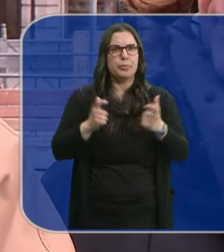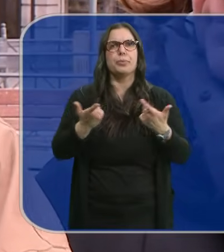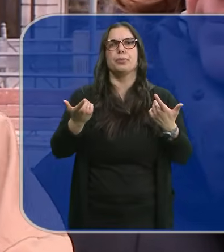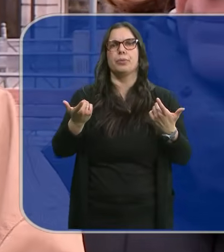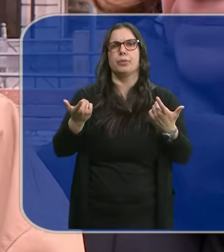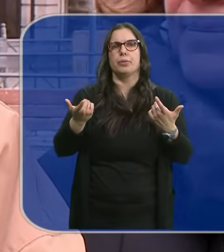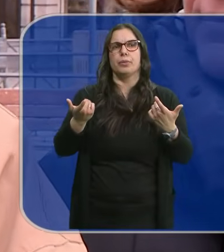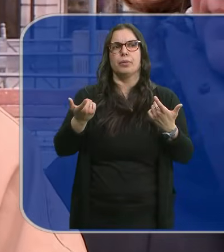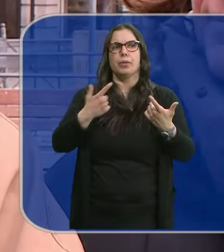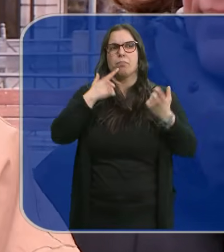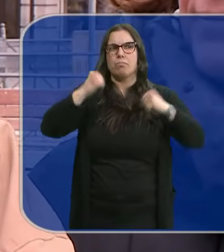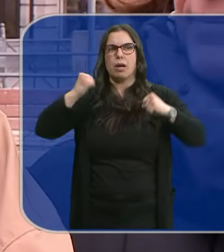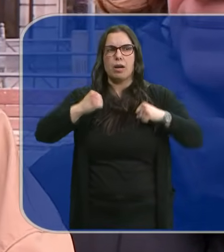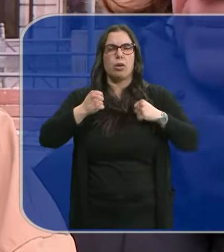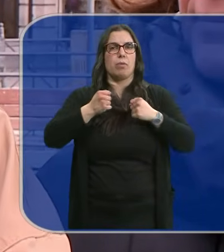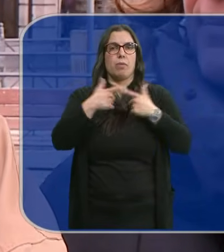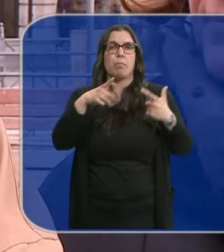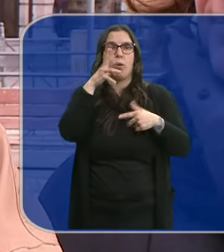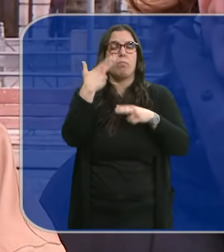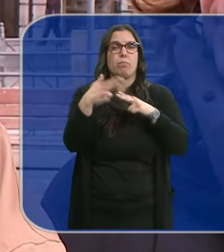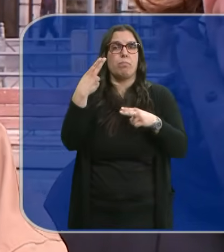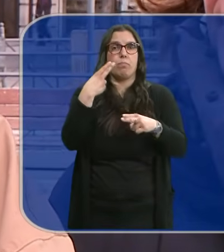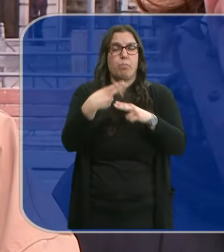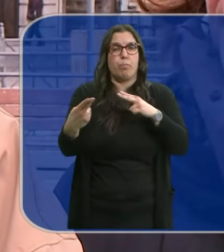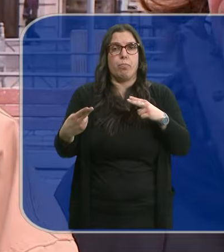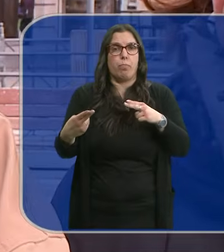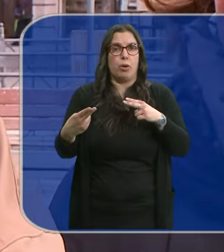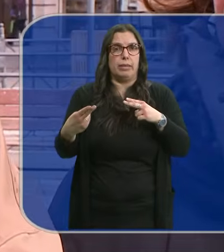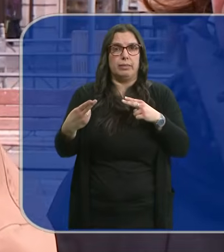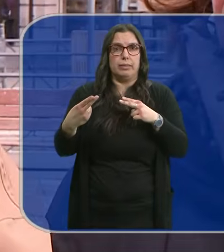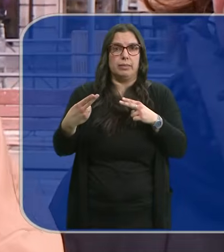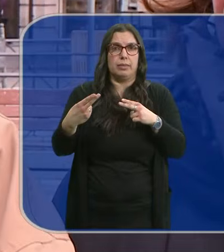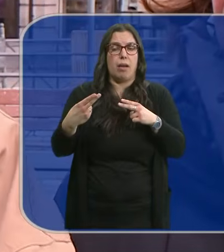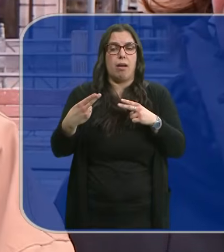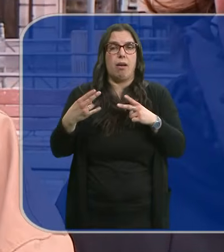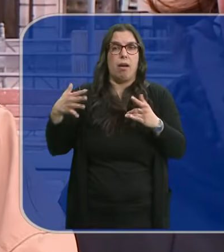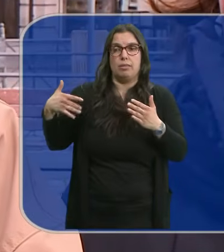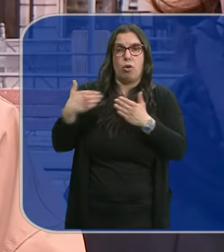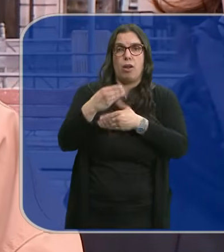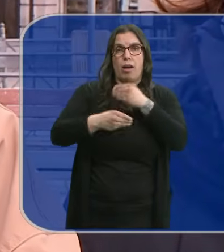siendo más envejecida por estas políticas que nos ha traído hasta aquí de PP y de PSOE.